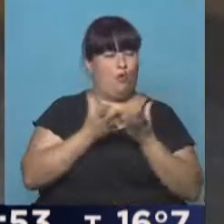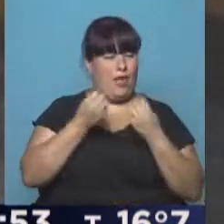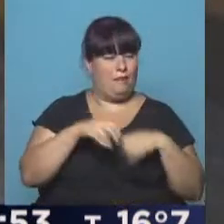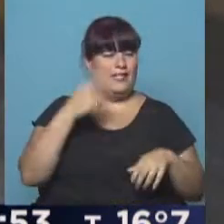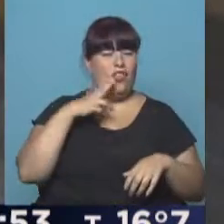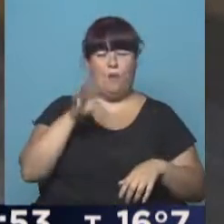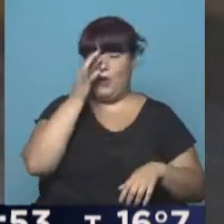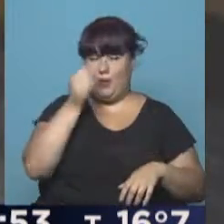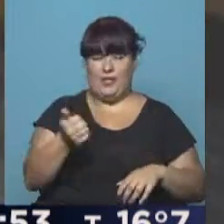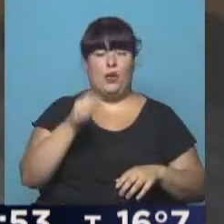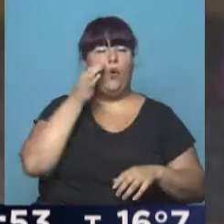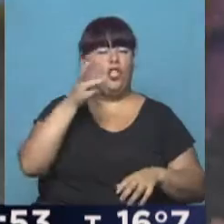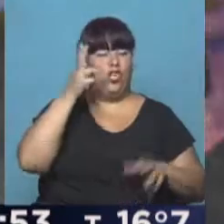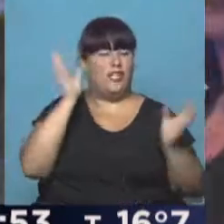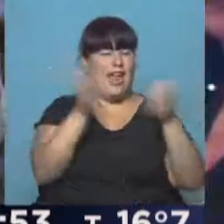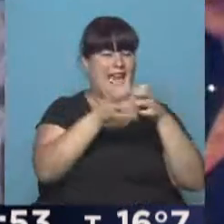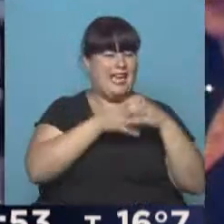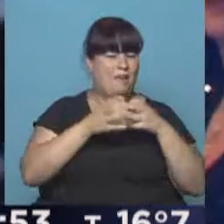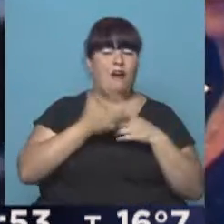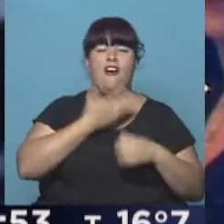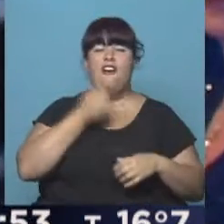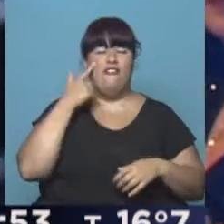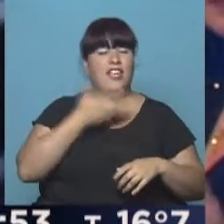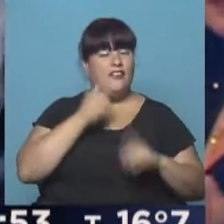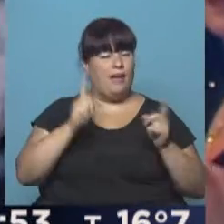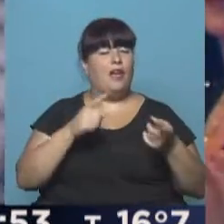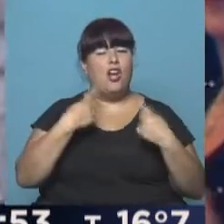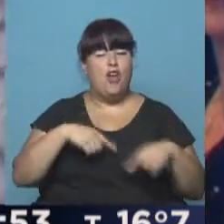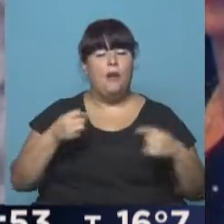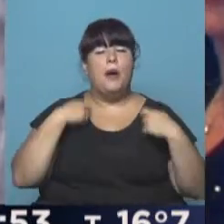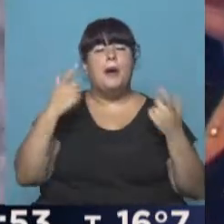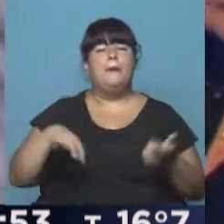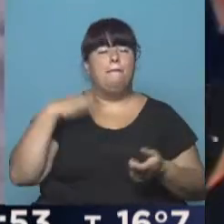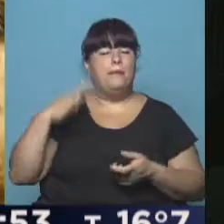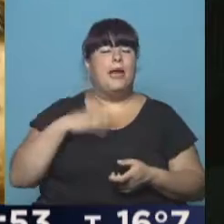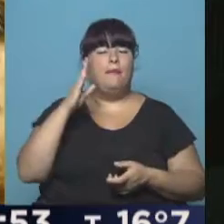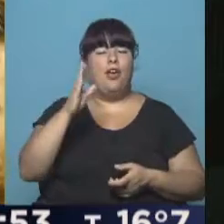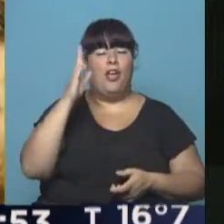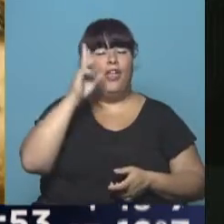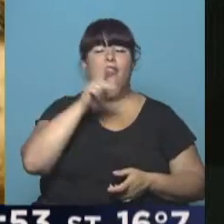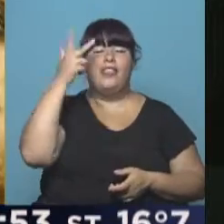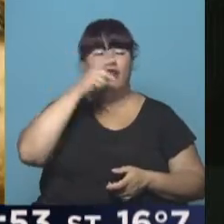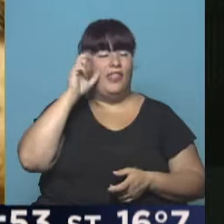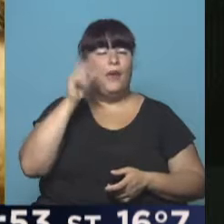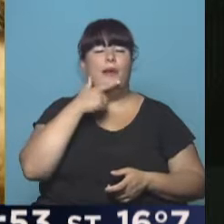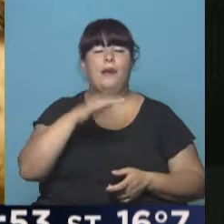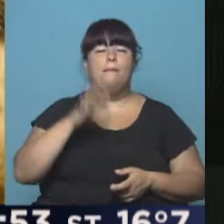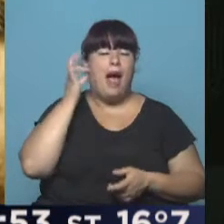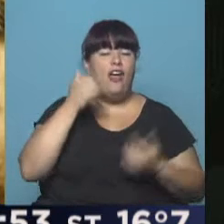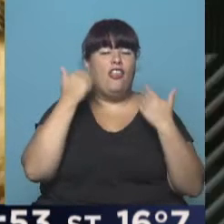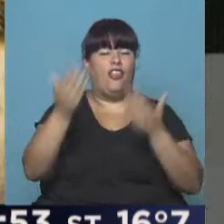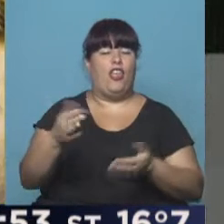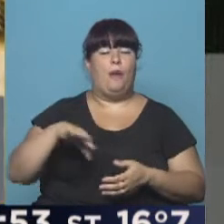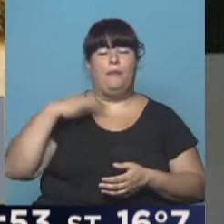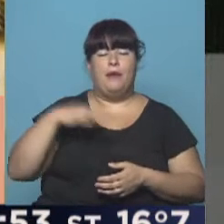del 2026 sea de 48 equipos. Y la FIFA fue noticia también porque ayer entregó los premios The Best. Diego Armando Maradona le entregó a Ranieri, quien fue